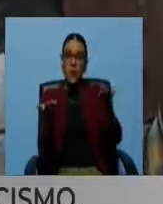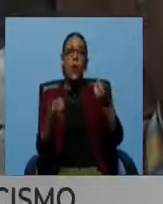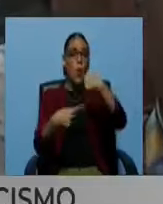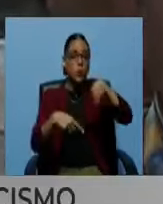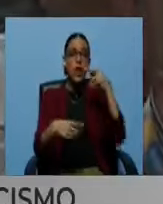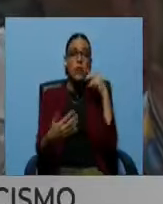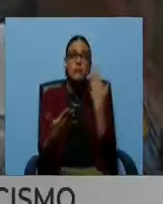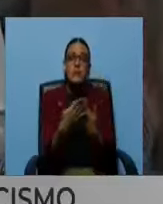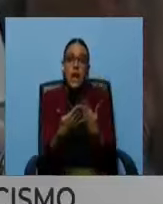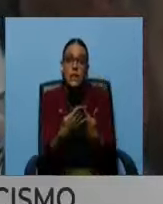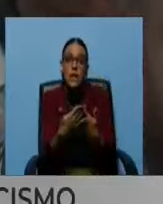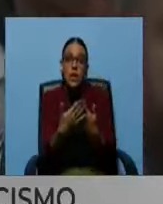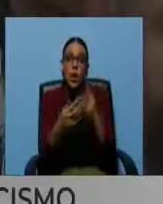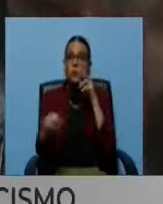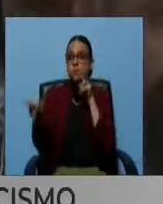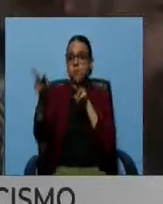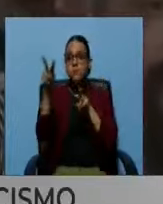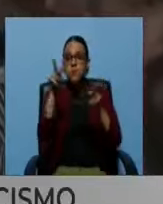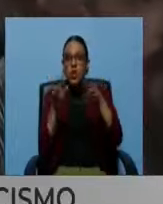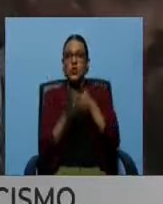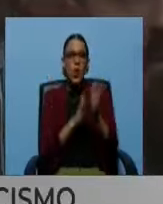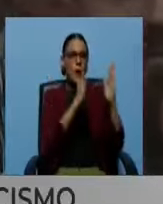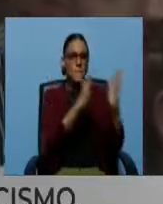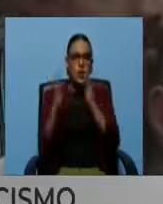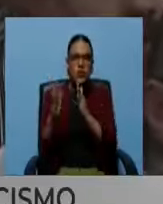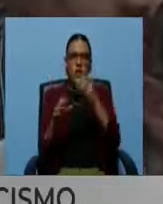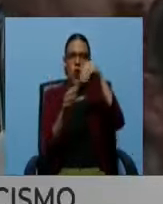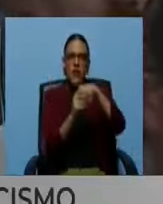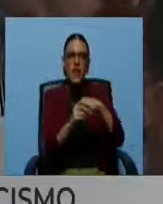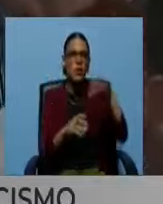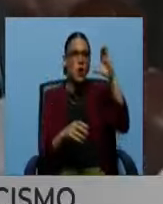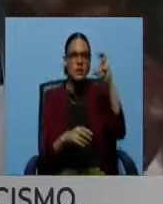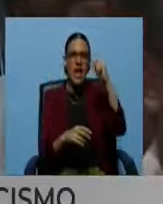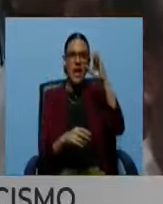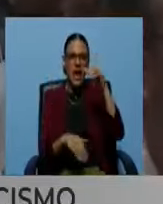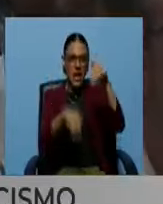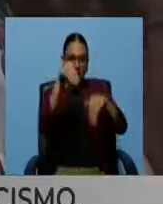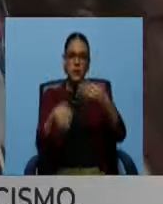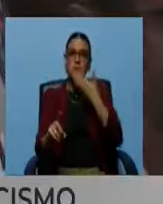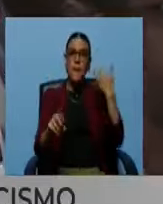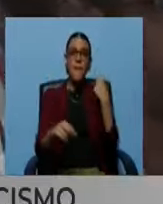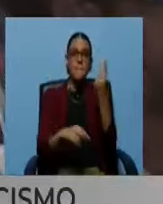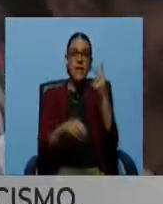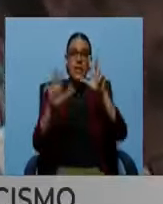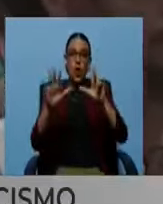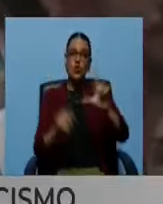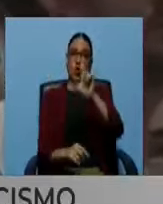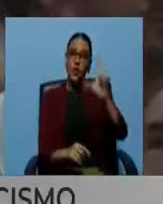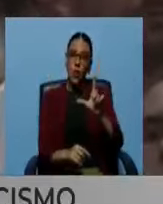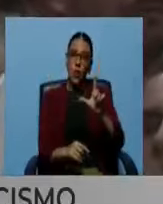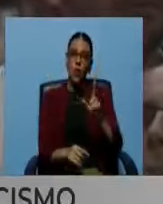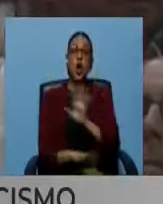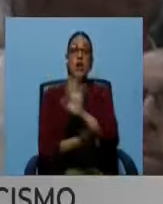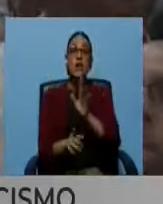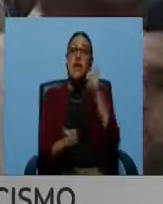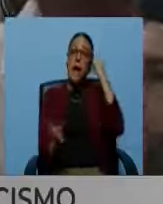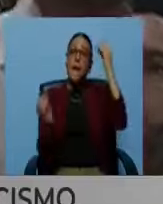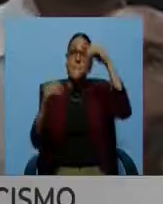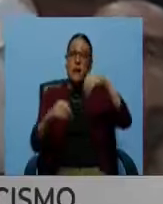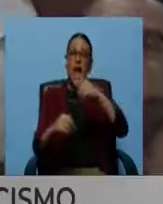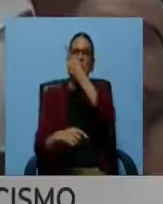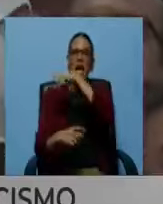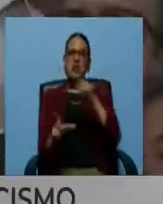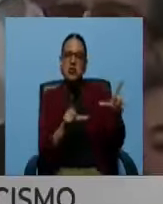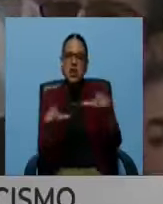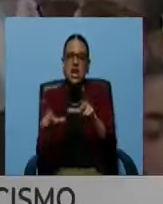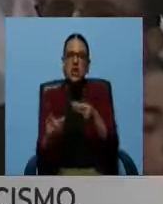aquí para el proceso electoral del 28 de julio. Y ya el plan estaba establecido